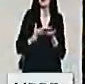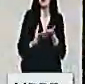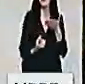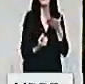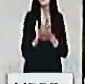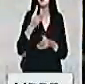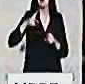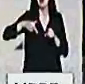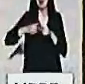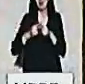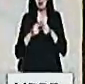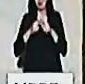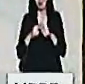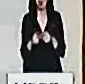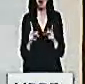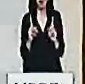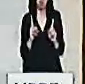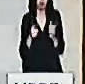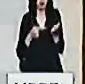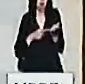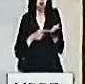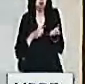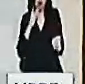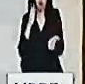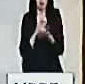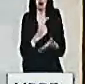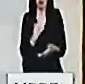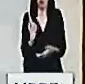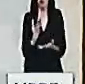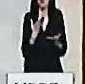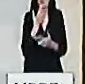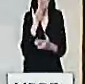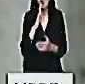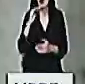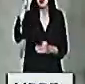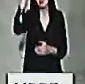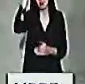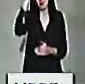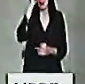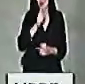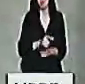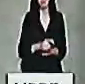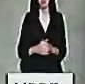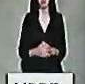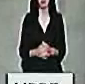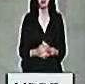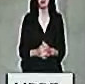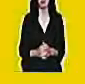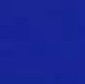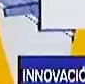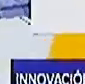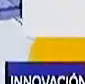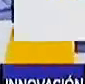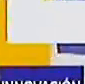nuevas herramientas que nos hemos visto obligados a adoptar y así poder mejorar la experiencia de la persona?